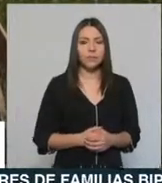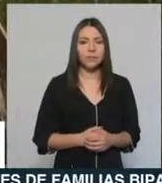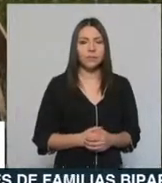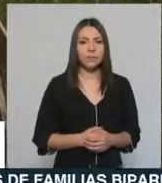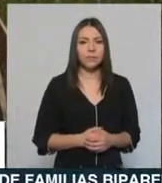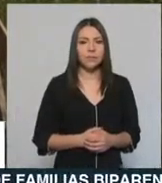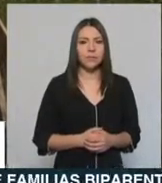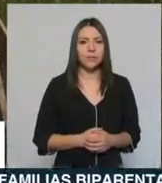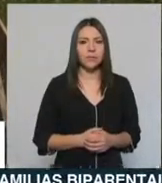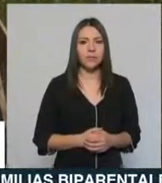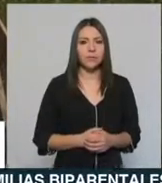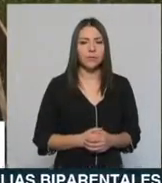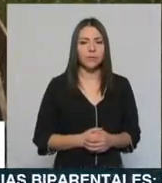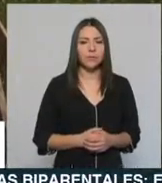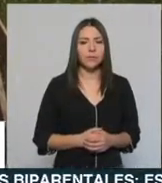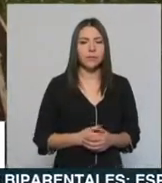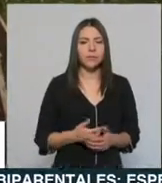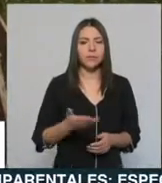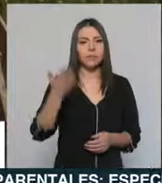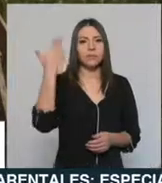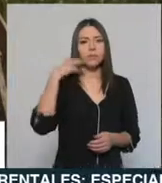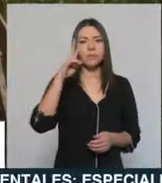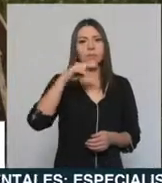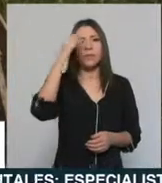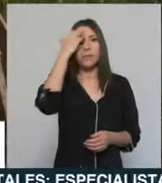nada en su lugar.